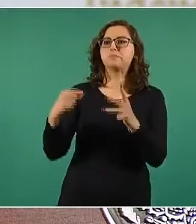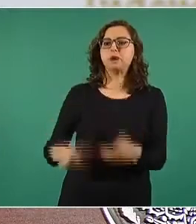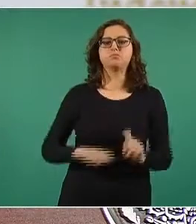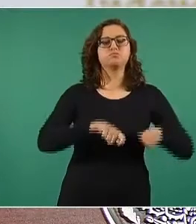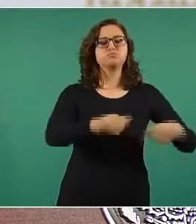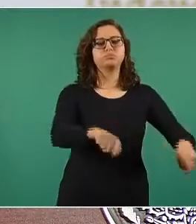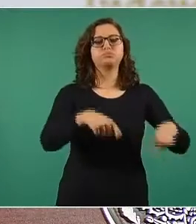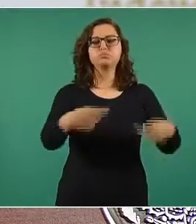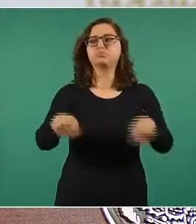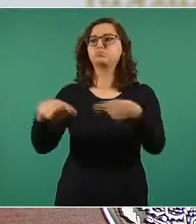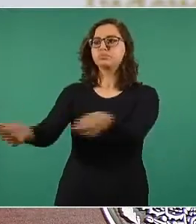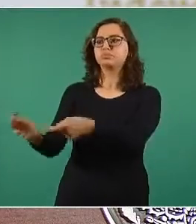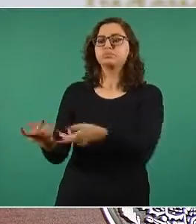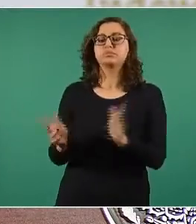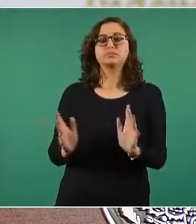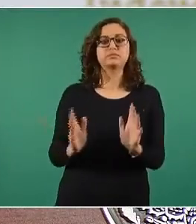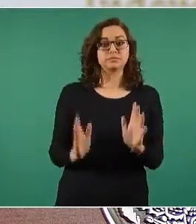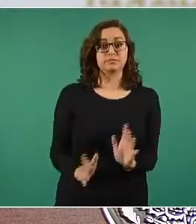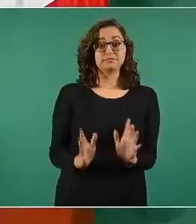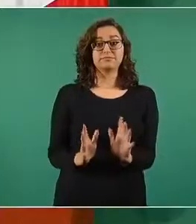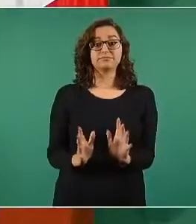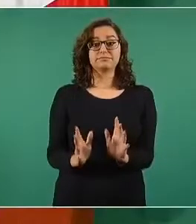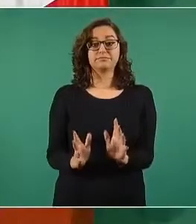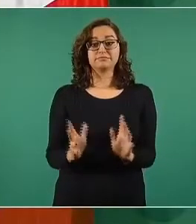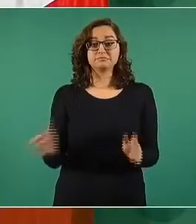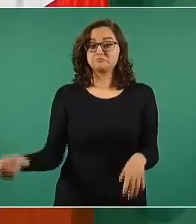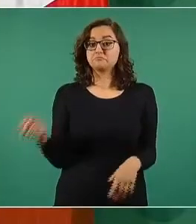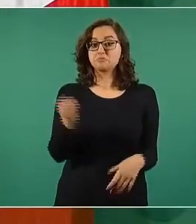y los gobernadores